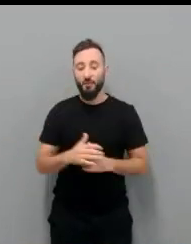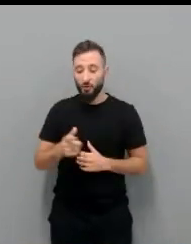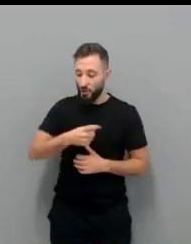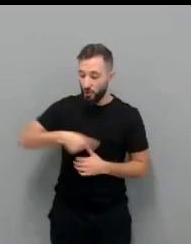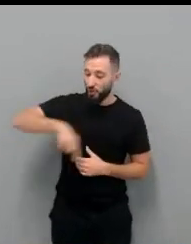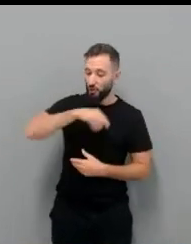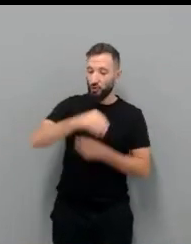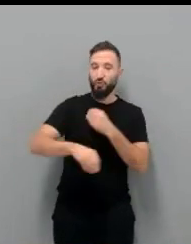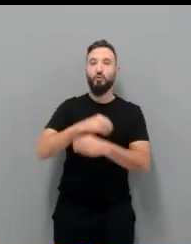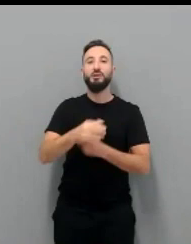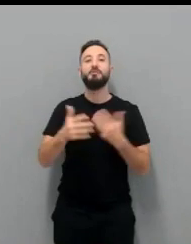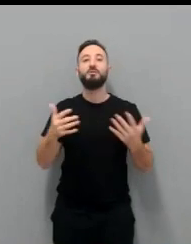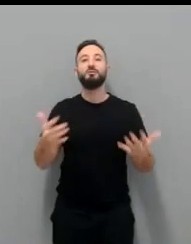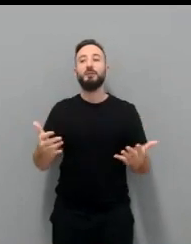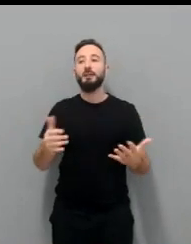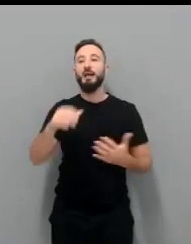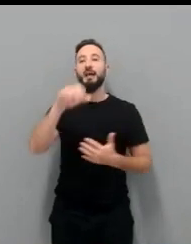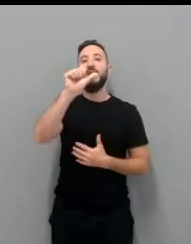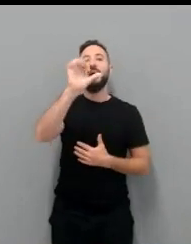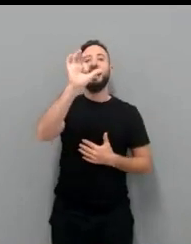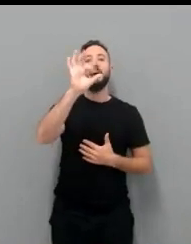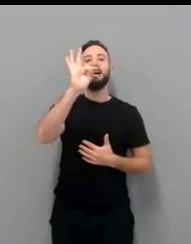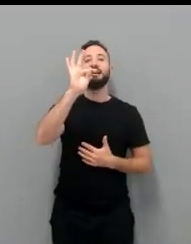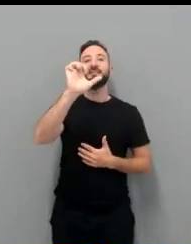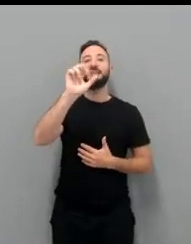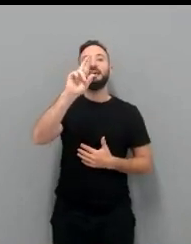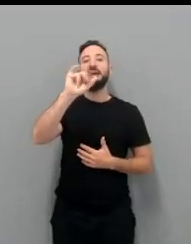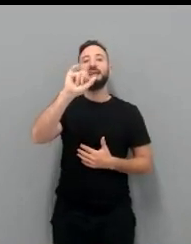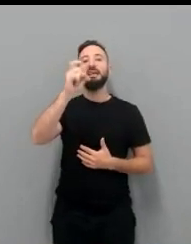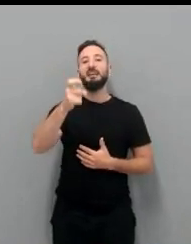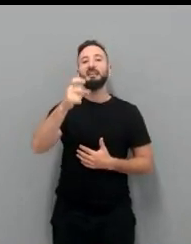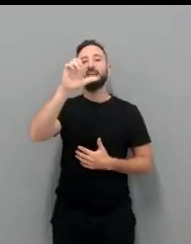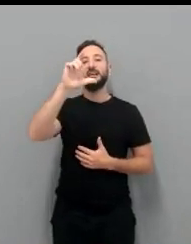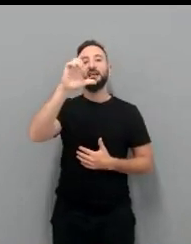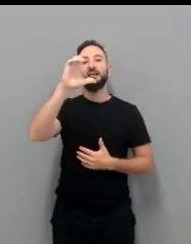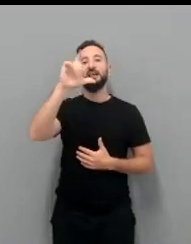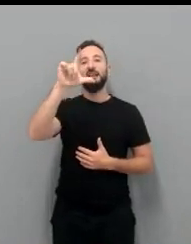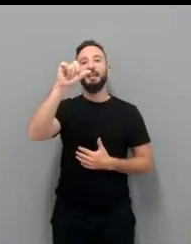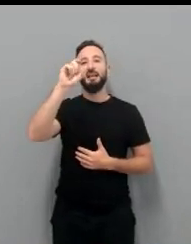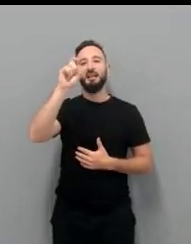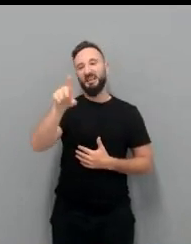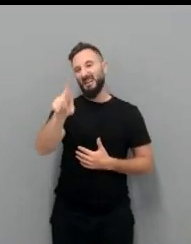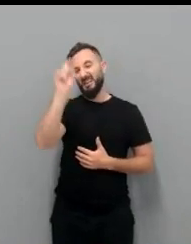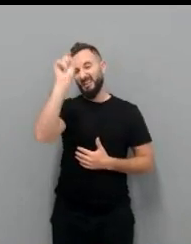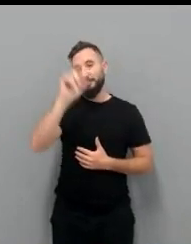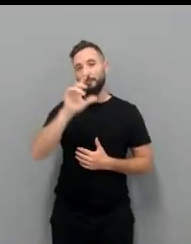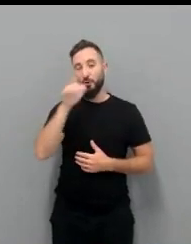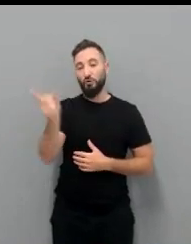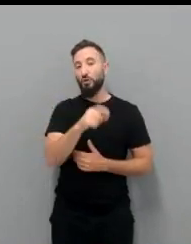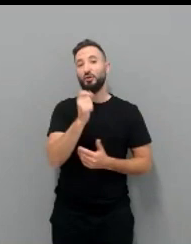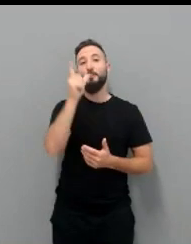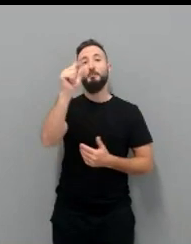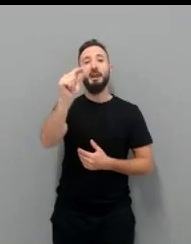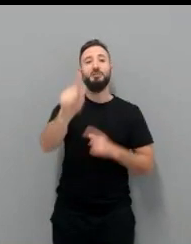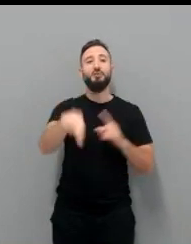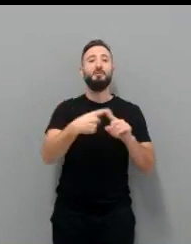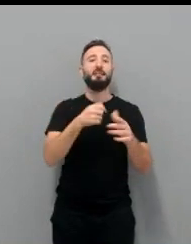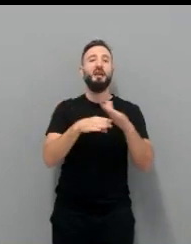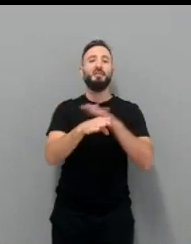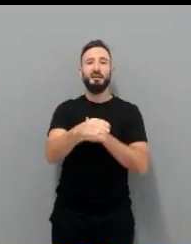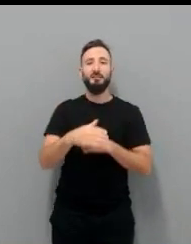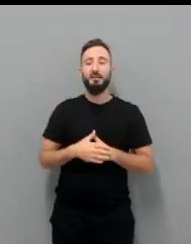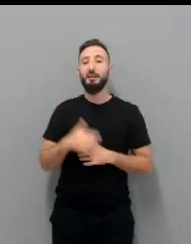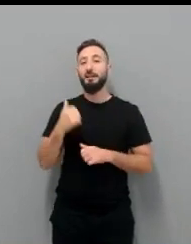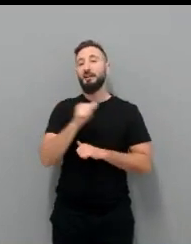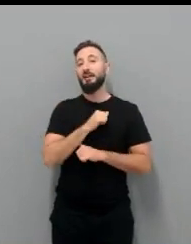usamos Asterisk Click por ser económico y accesible a todos. Espero que podáis contarnos más cosas. Gracias,